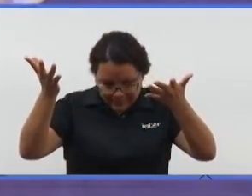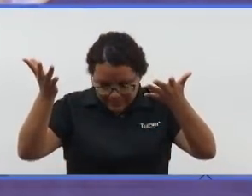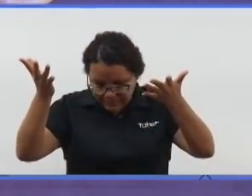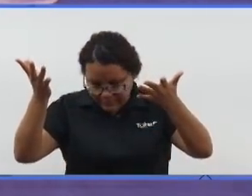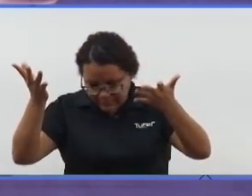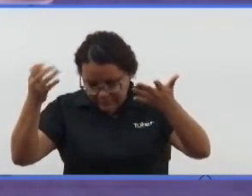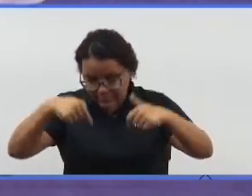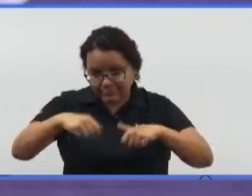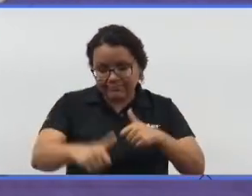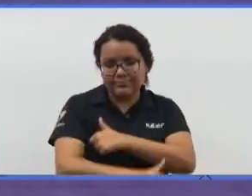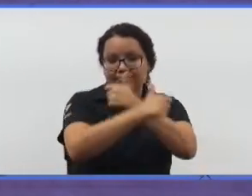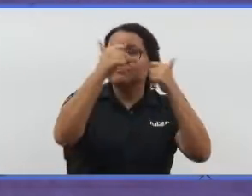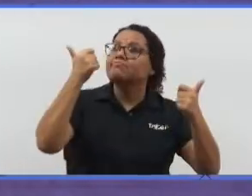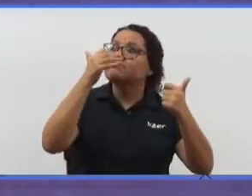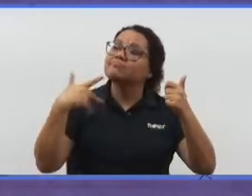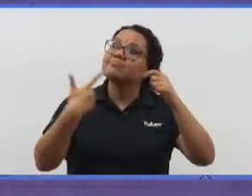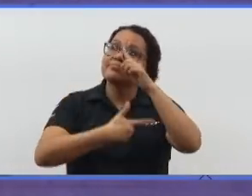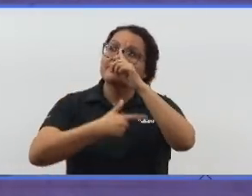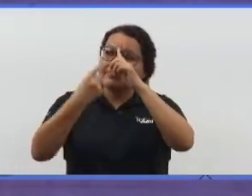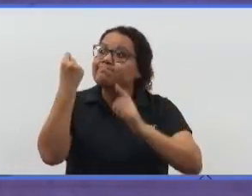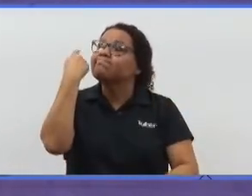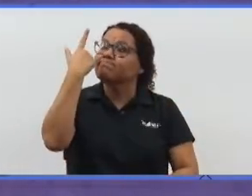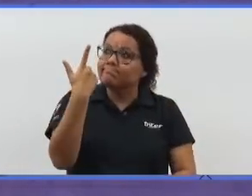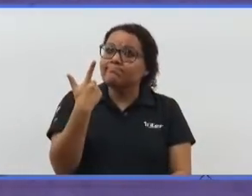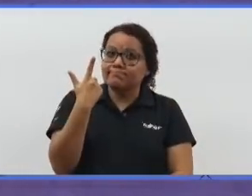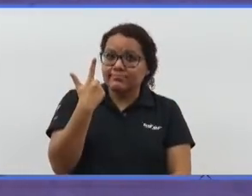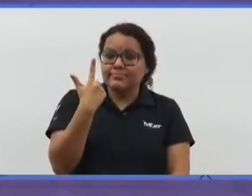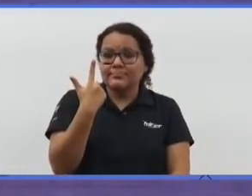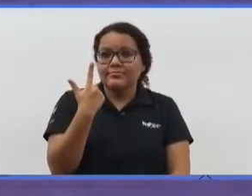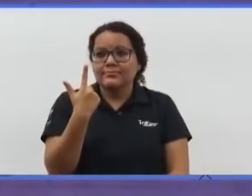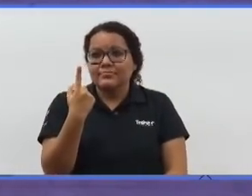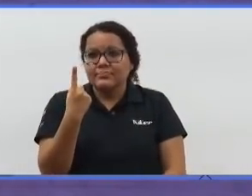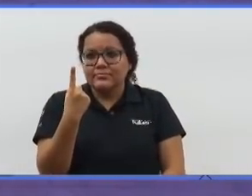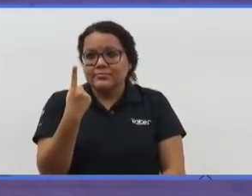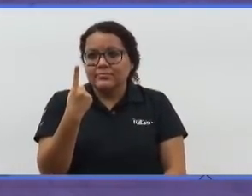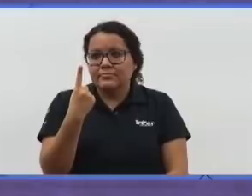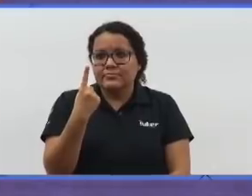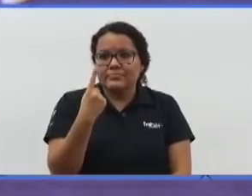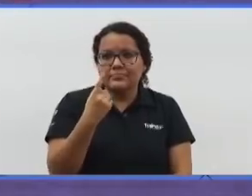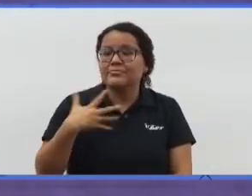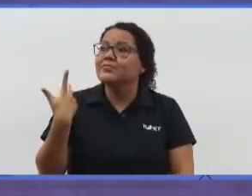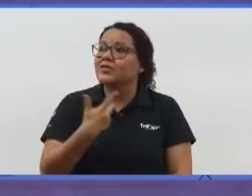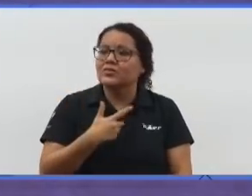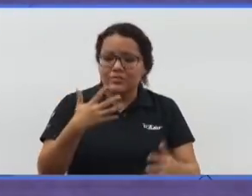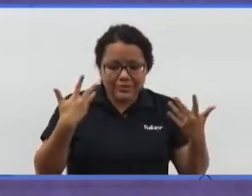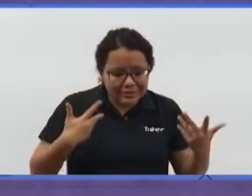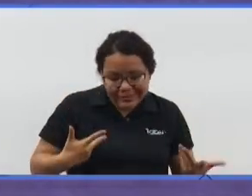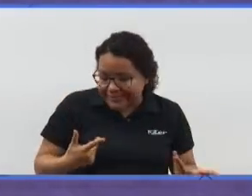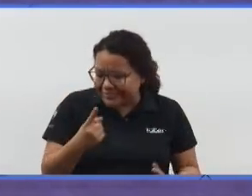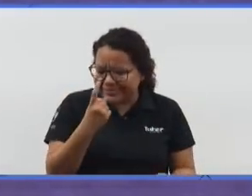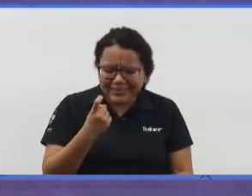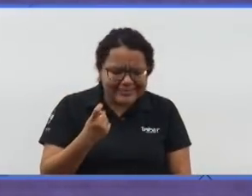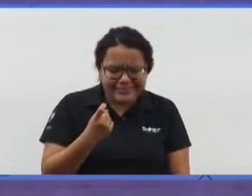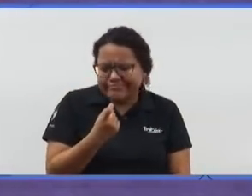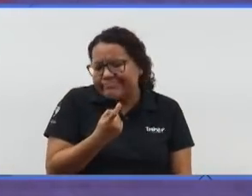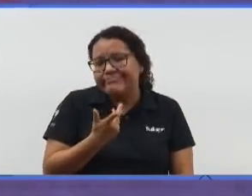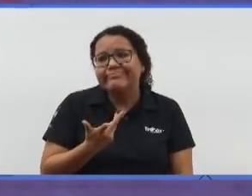esta mañana hemos visto señor qué algunos nos faltan a otros nos sobran